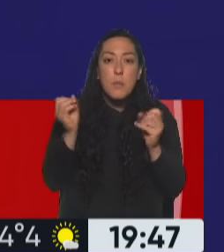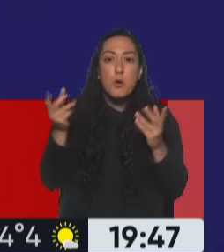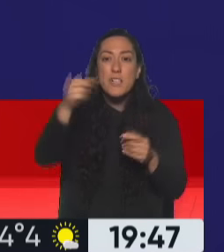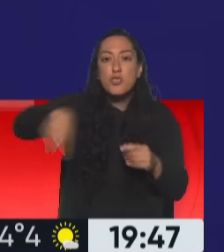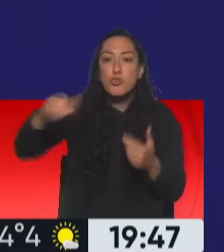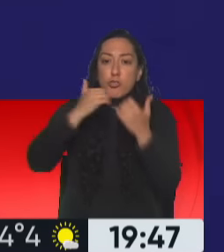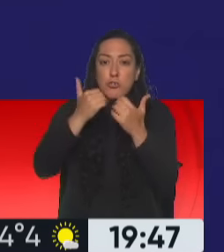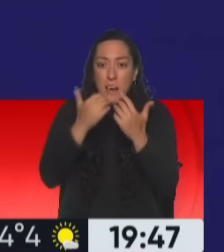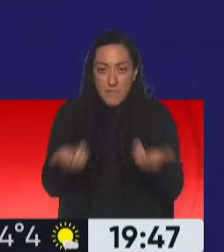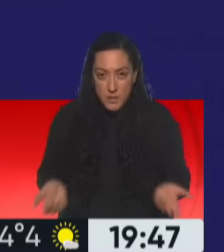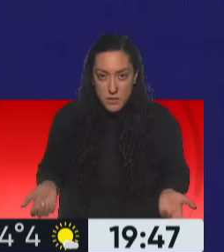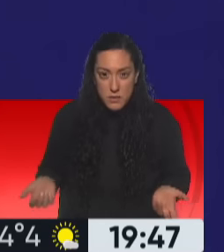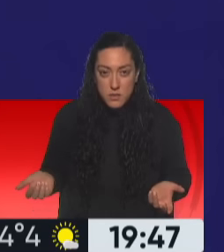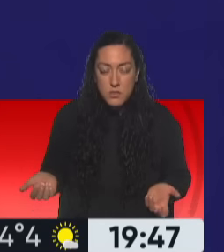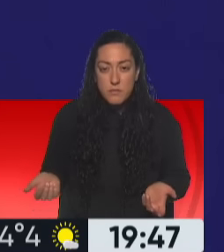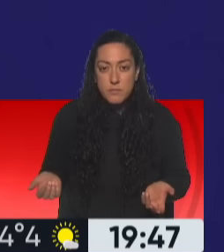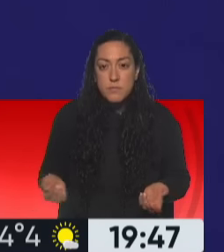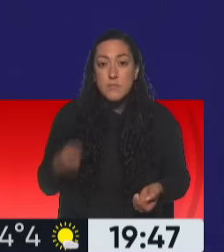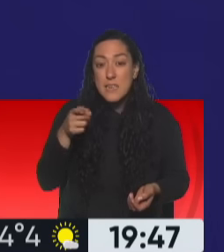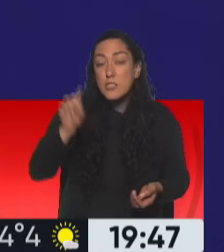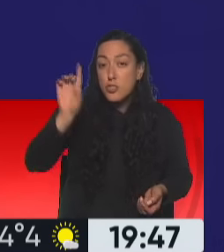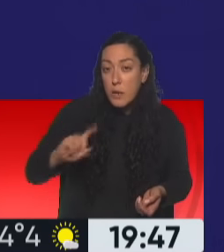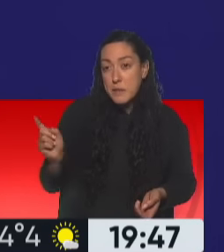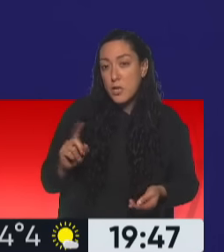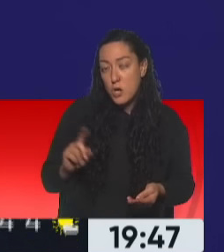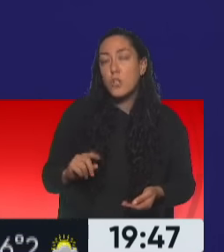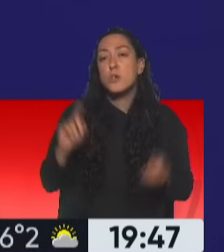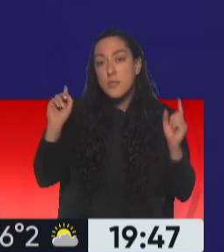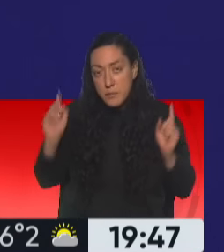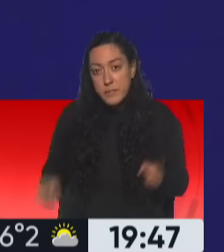saben. No solo eso, sino que además